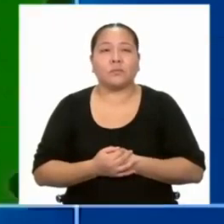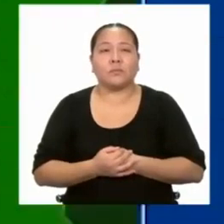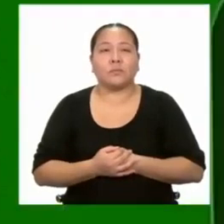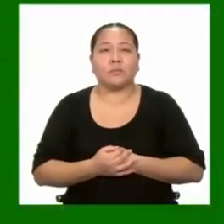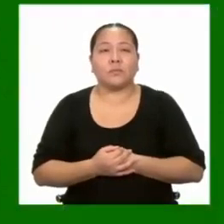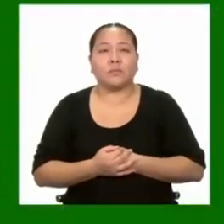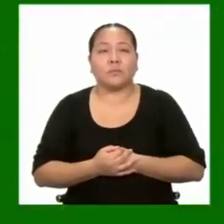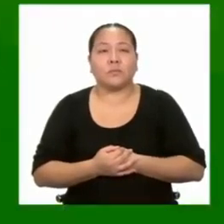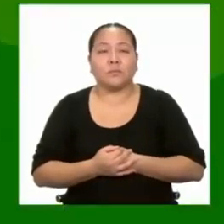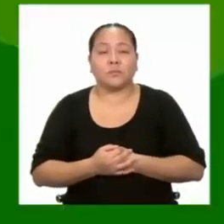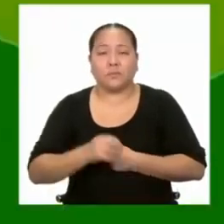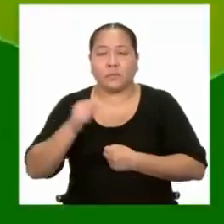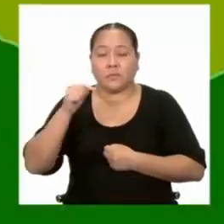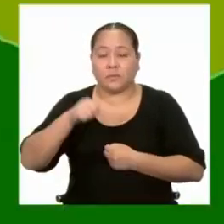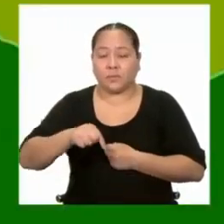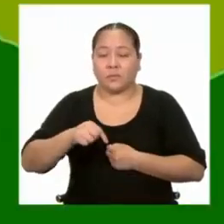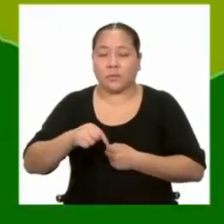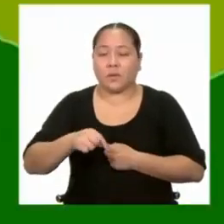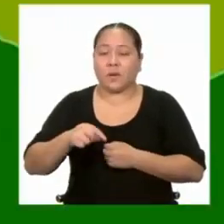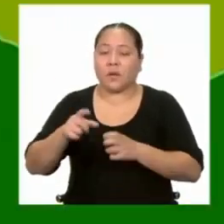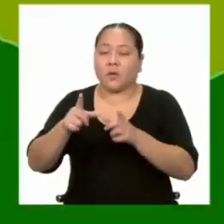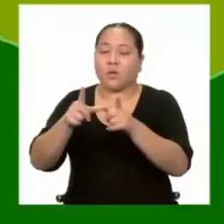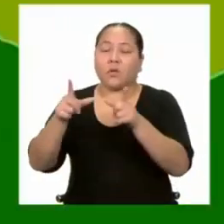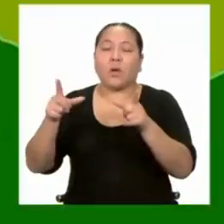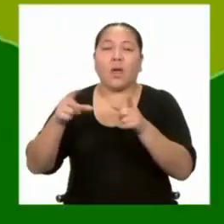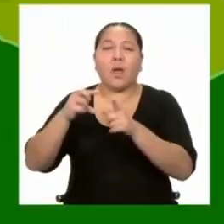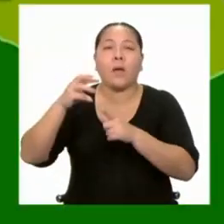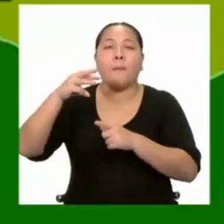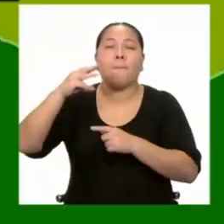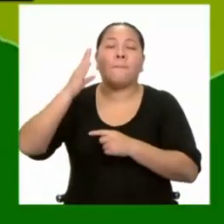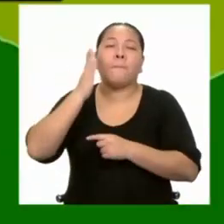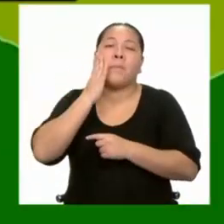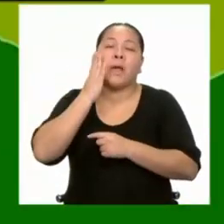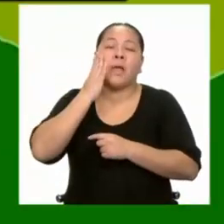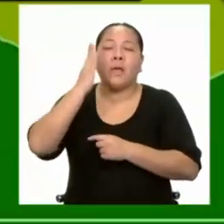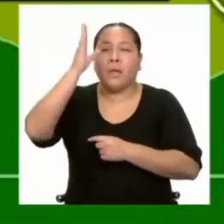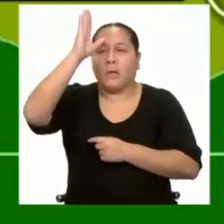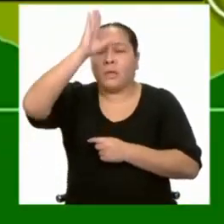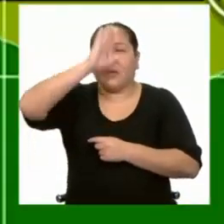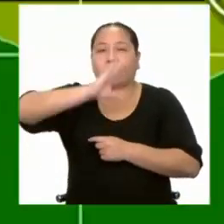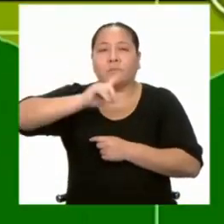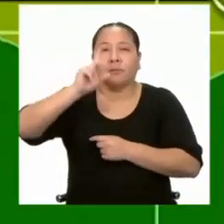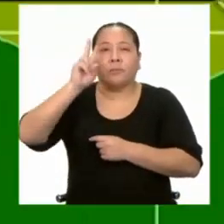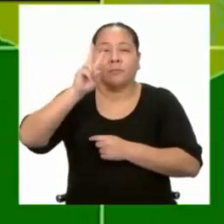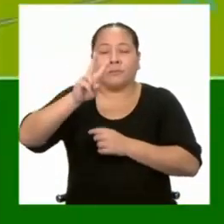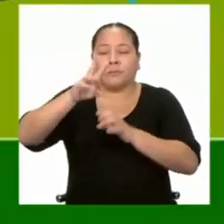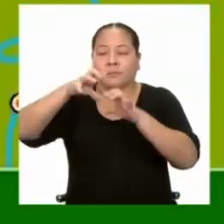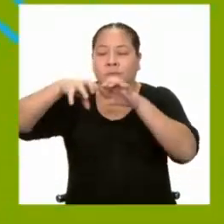En el departamento de Madre de Dios existen dos pueblos,